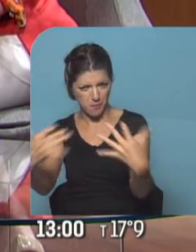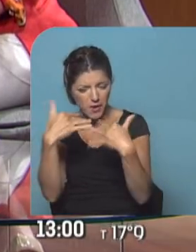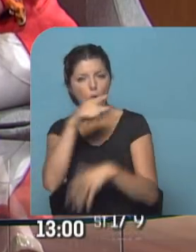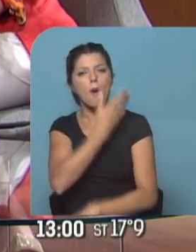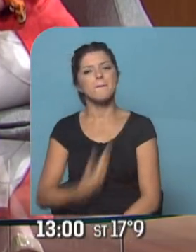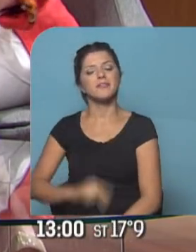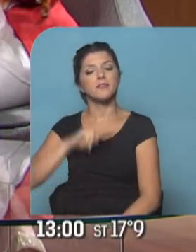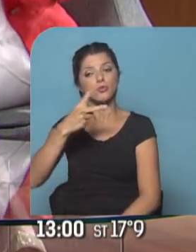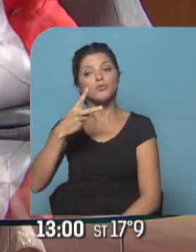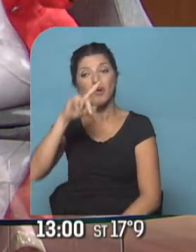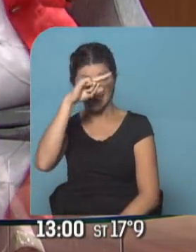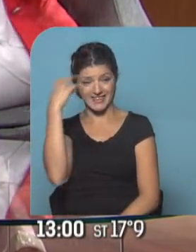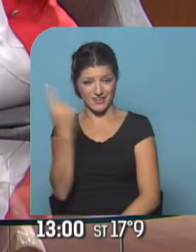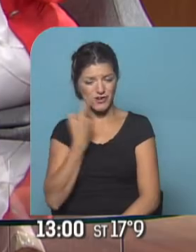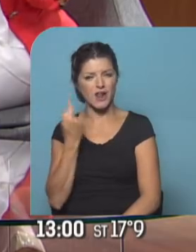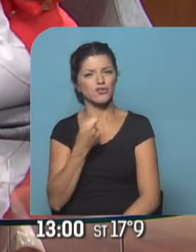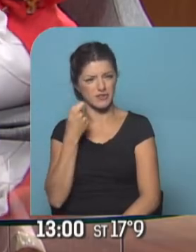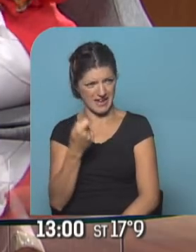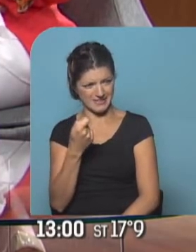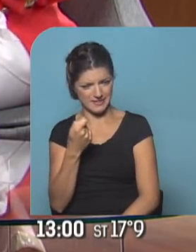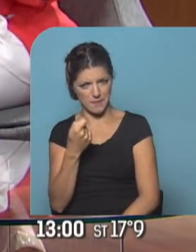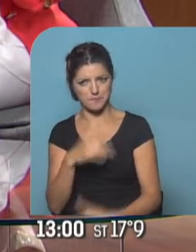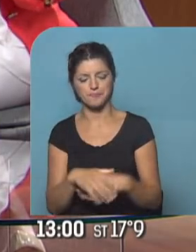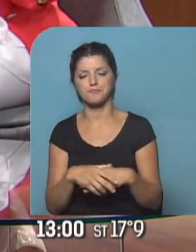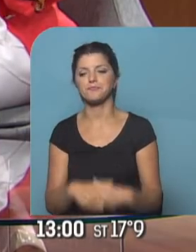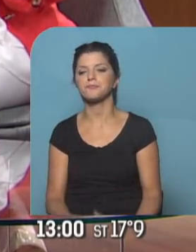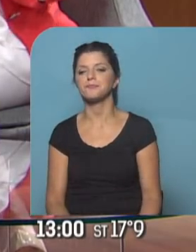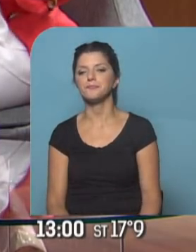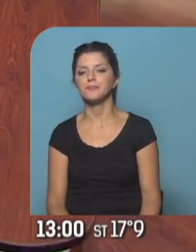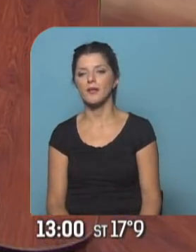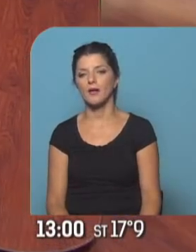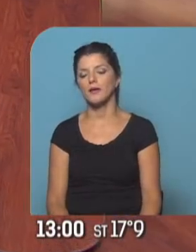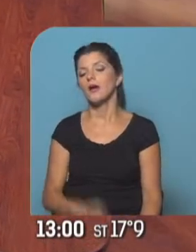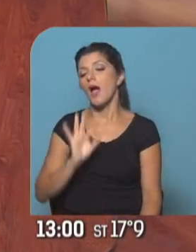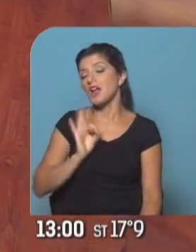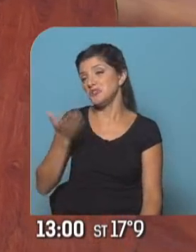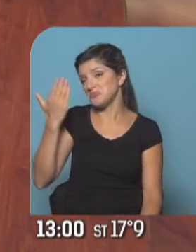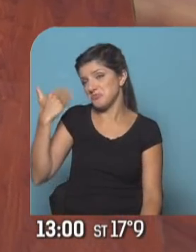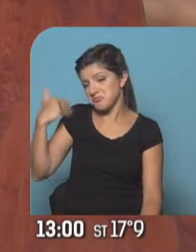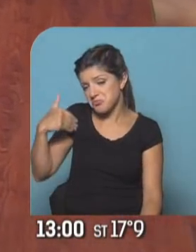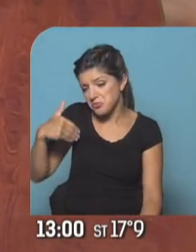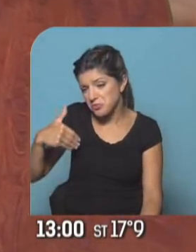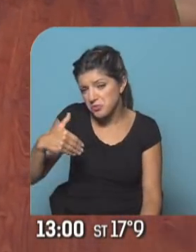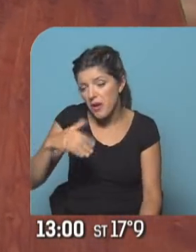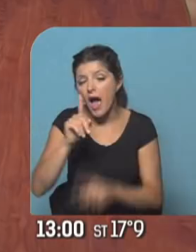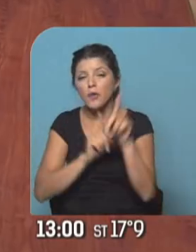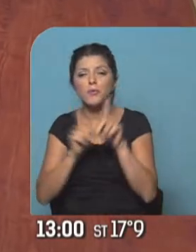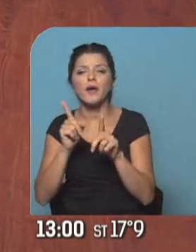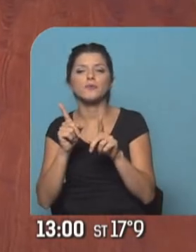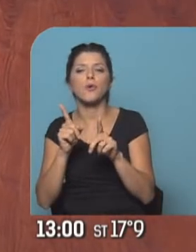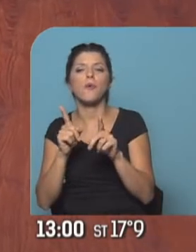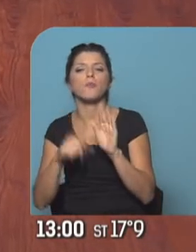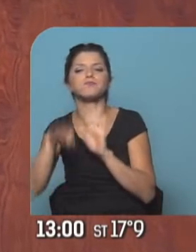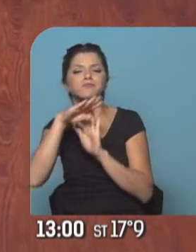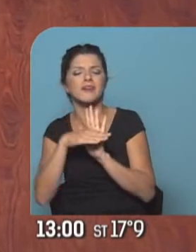Internacional Socialista, porque de pronto en los últimos años aparecen como categorías que hay que repensar. ¿A